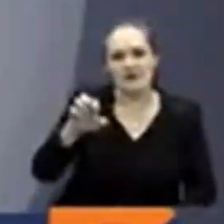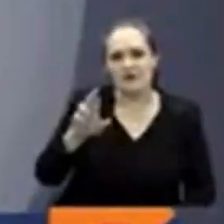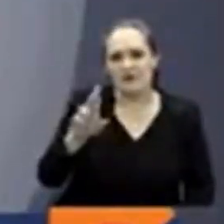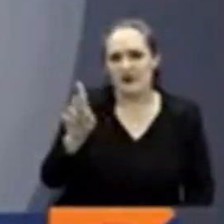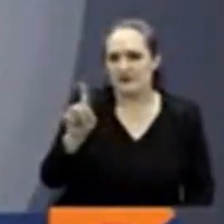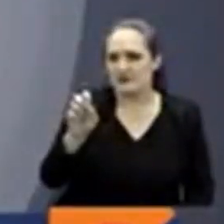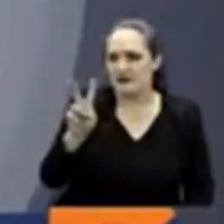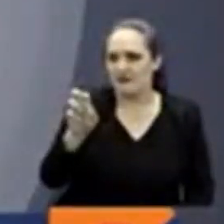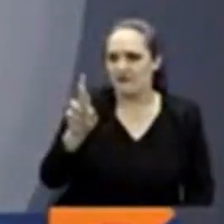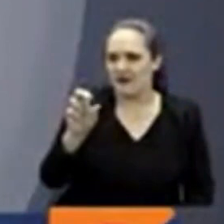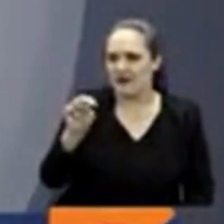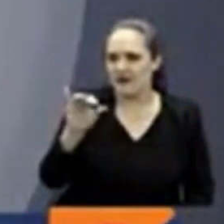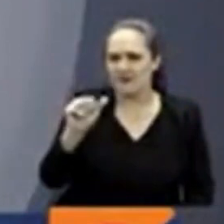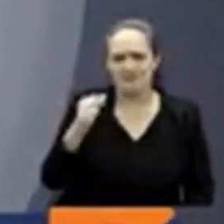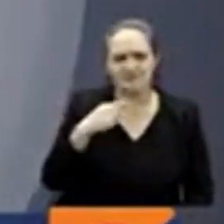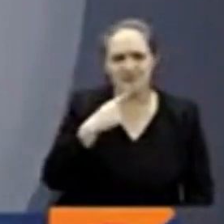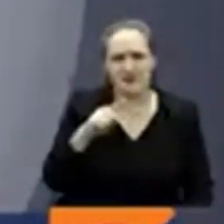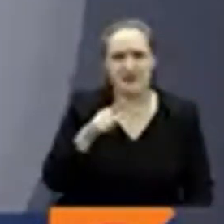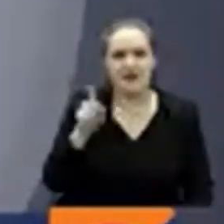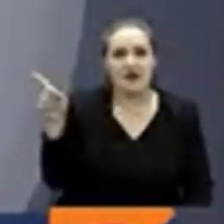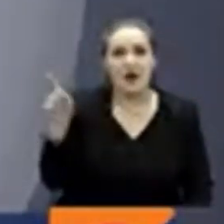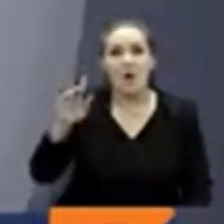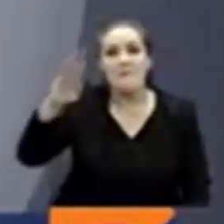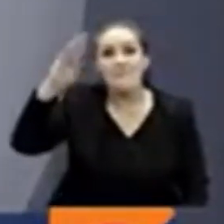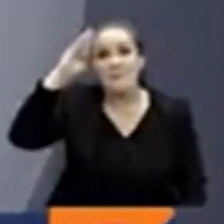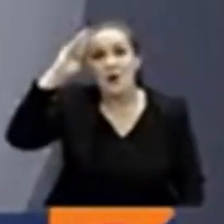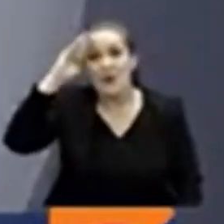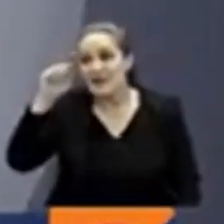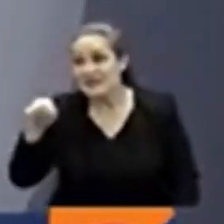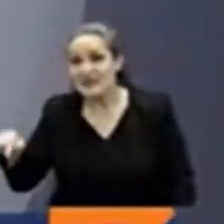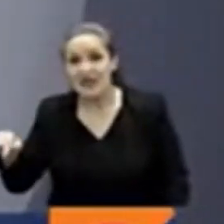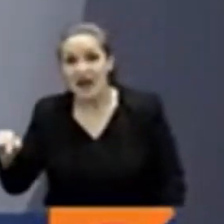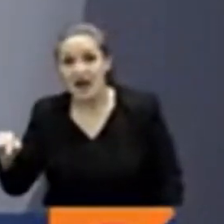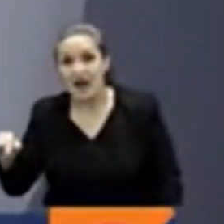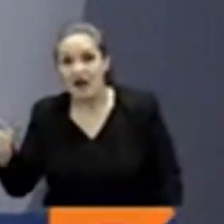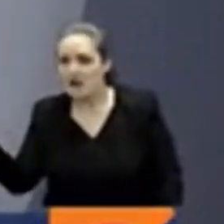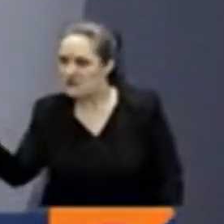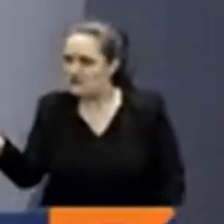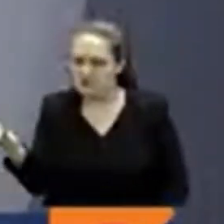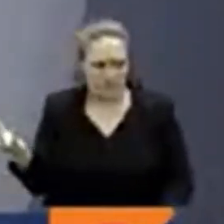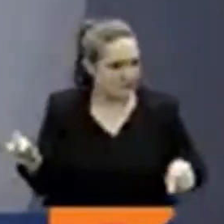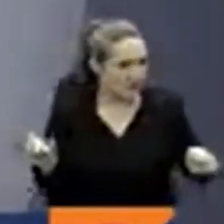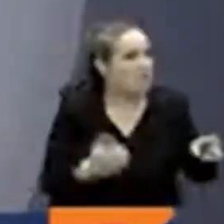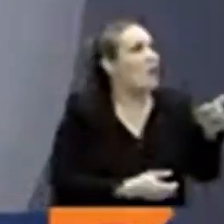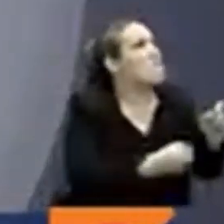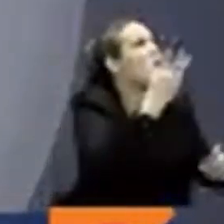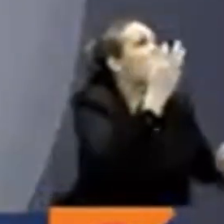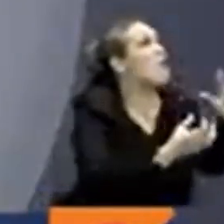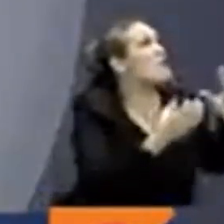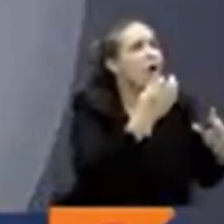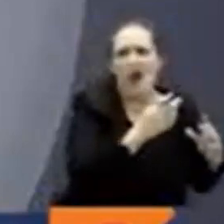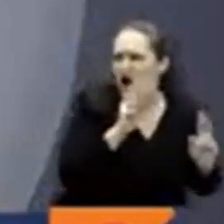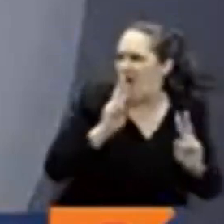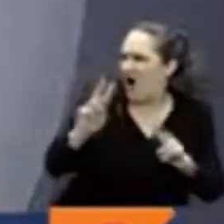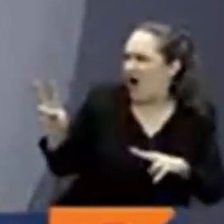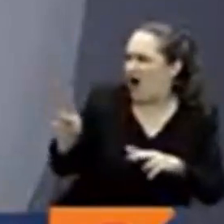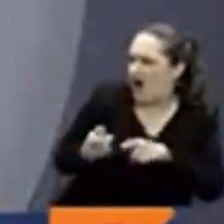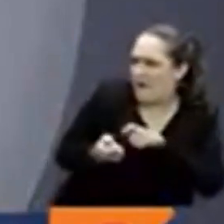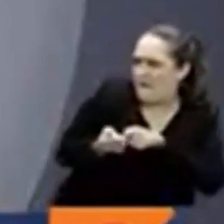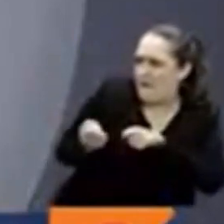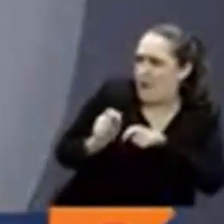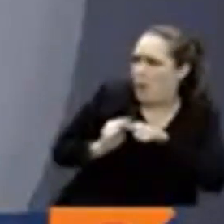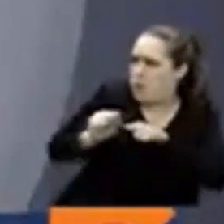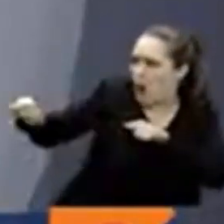hombres atacaron a la policía utilizando pólvora. Lanzaron lo que, al parecer, serían voladores